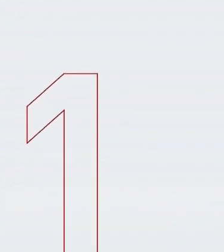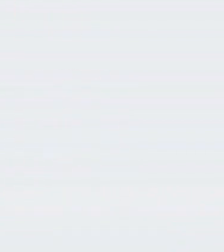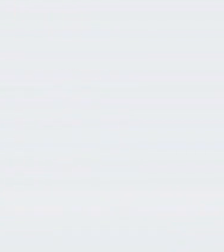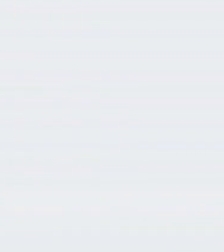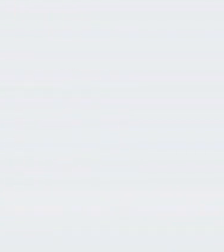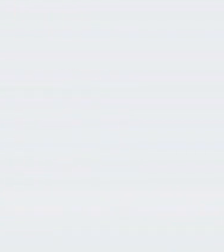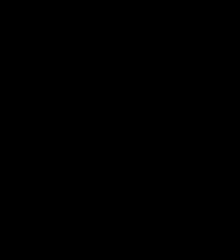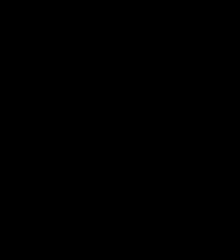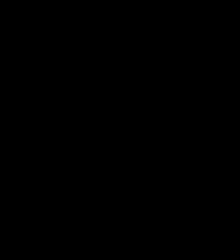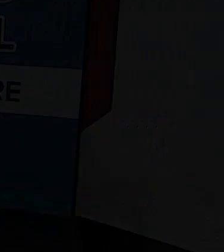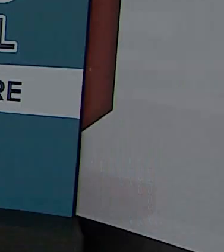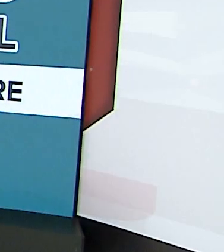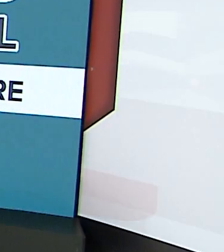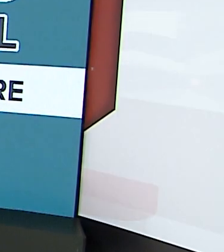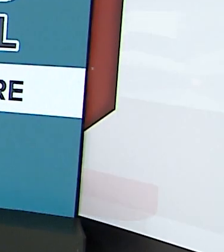great.